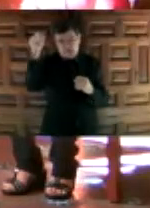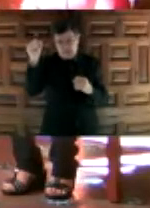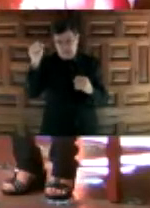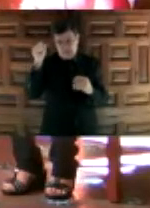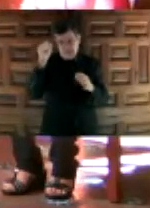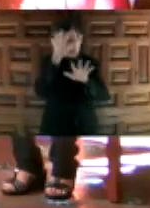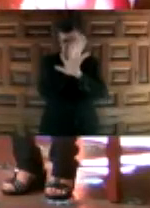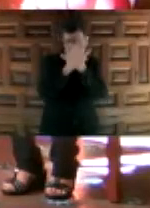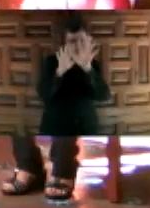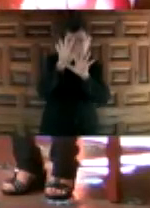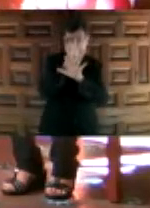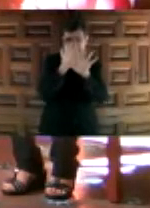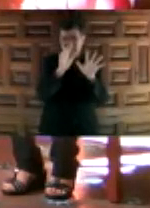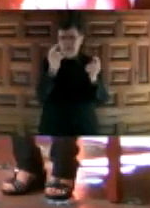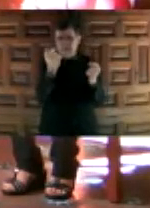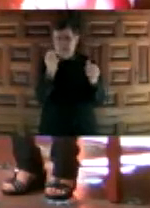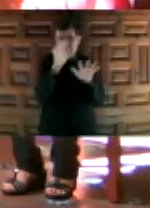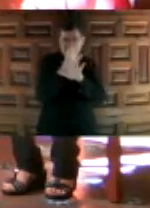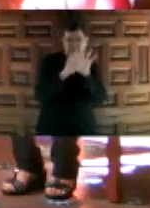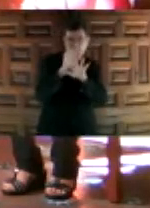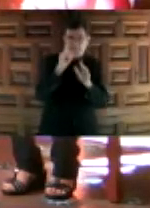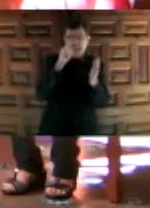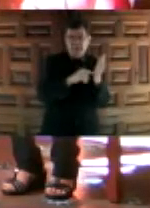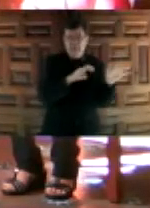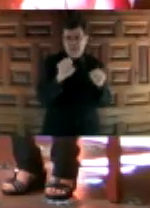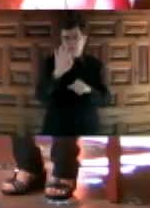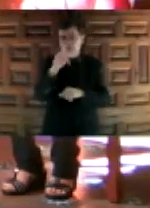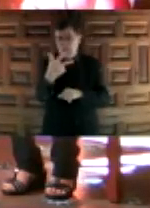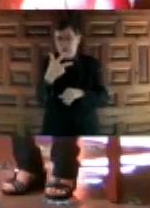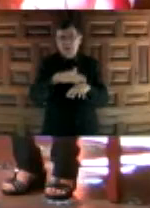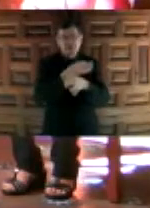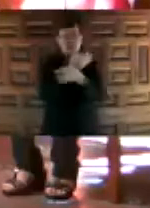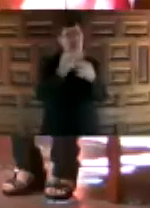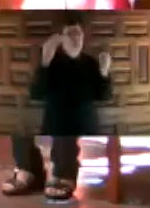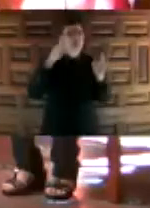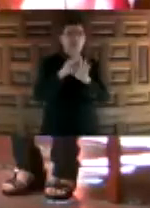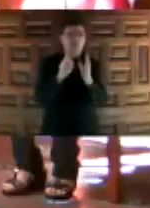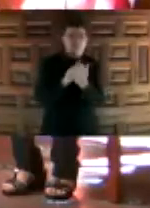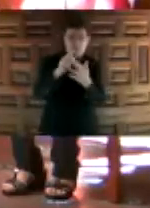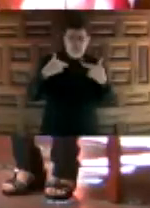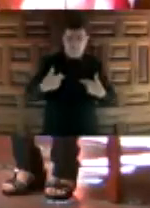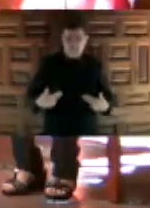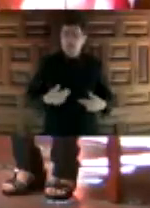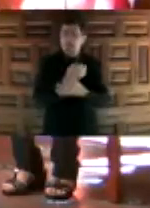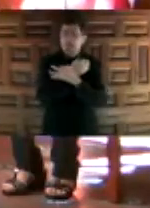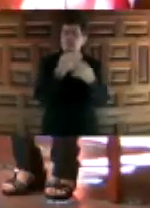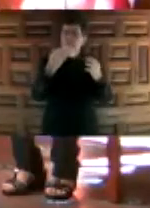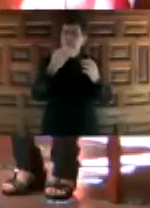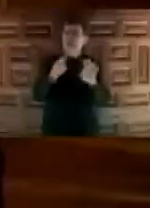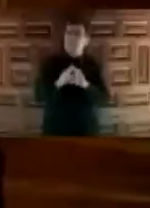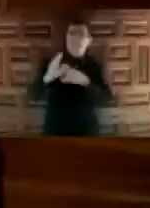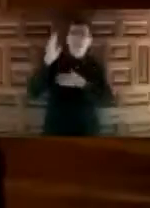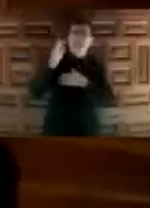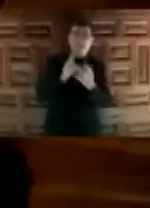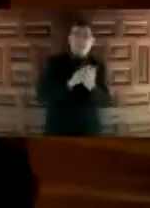un concepto abstracto, por ejemplo, desde el 1948, en la Declaración Universal de los Derechos Humanos, en el Pacto